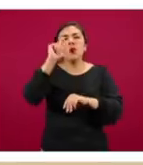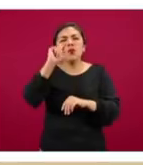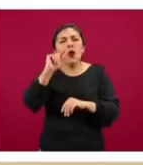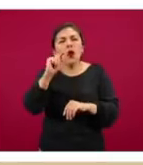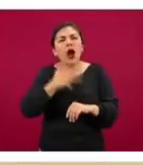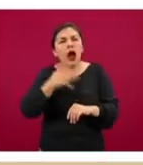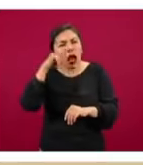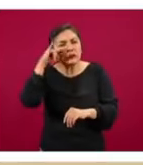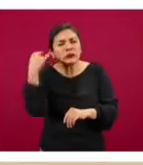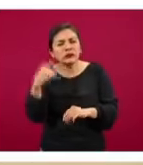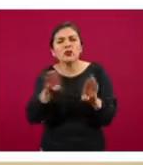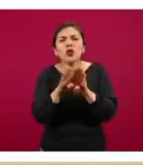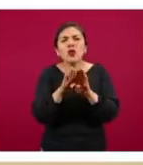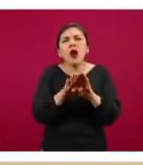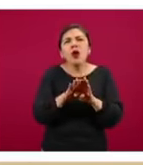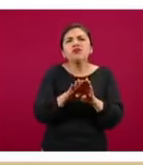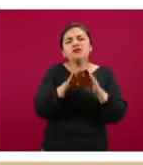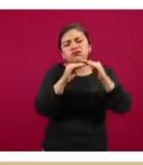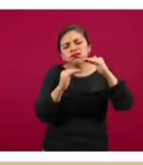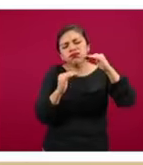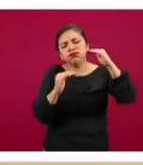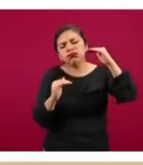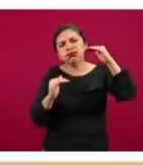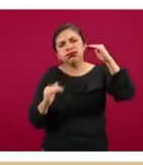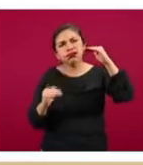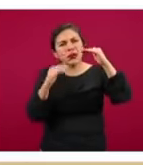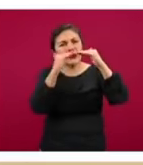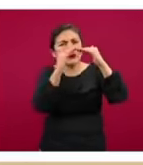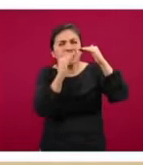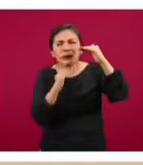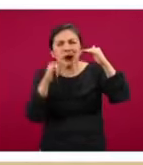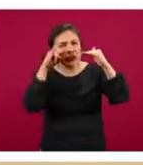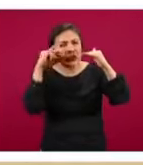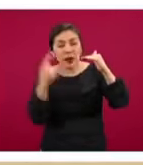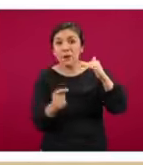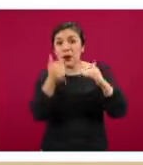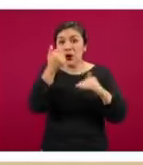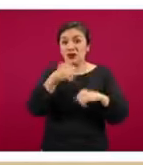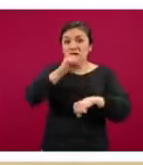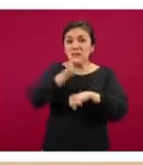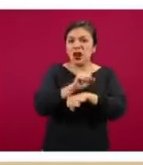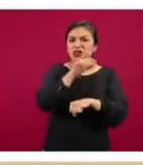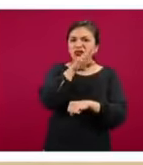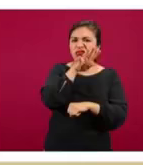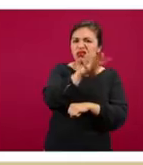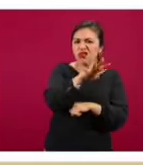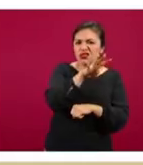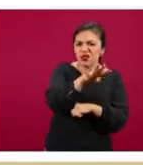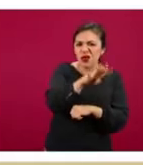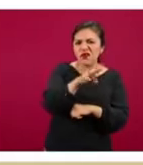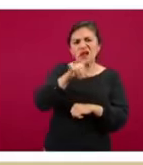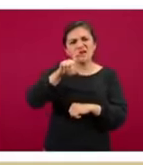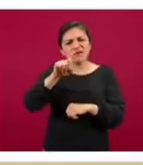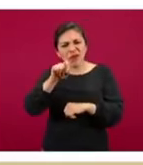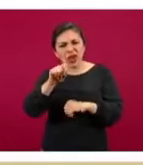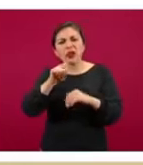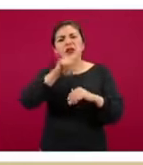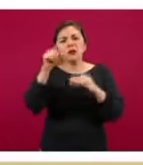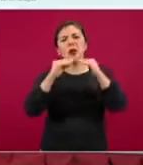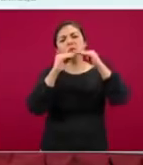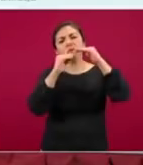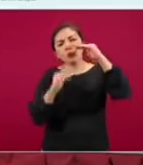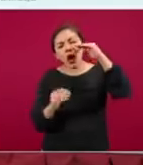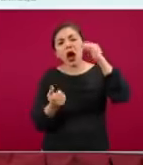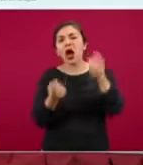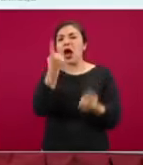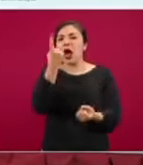tendencia, digamos, descendente desde que llegamos a estos primeros picos importantes en las semanas 19 y 20, algunas